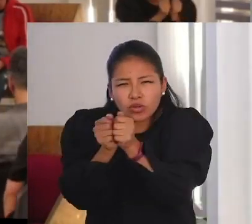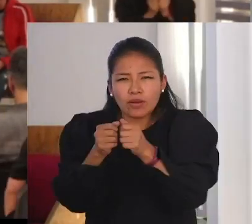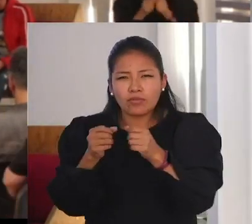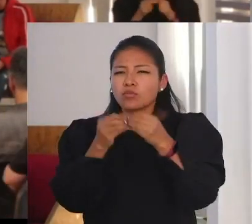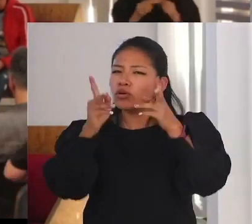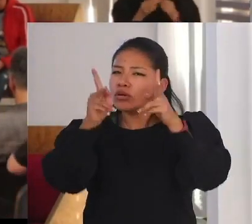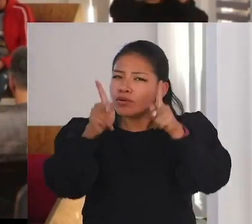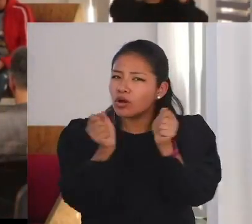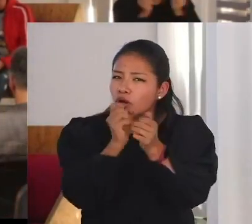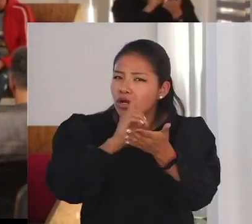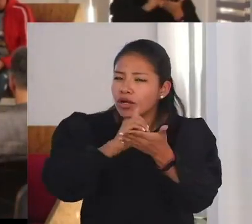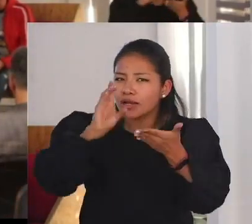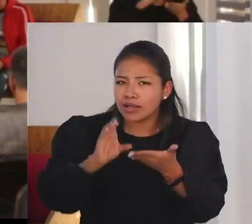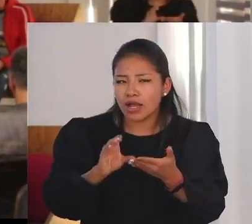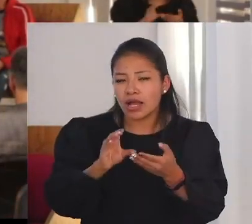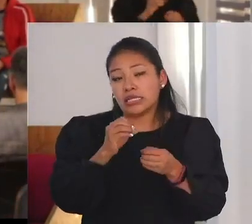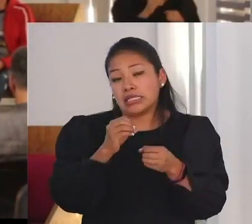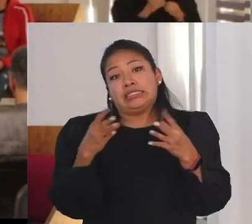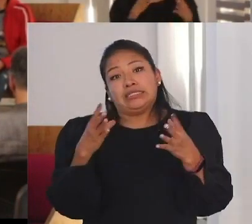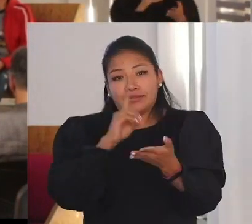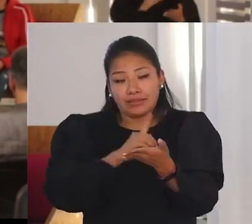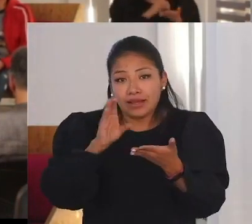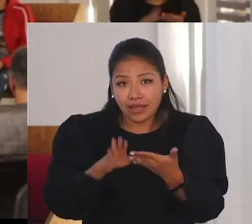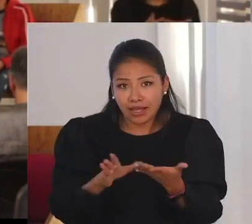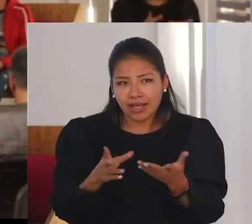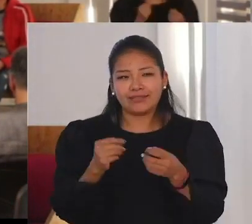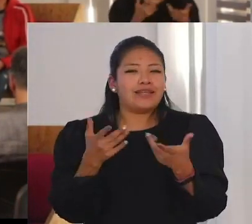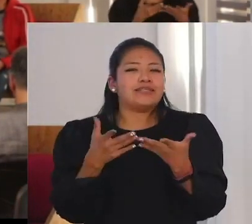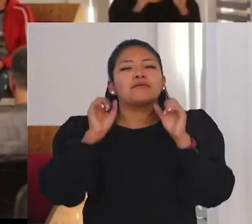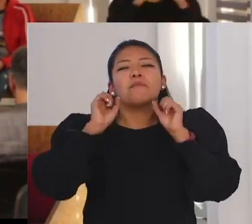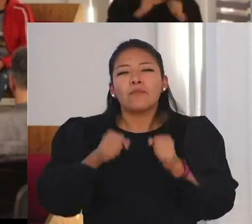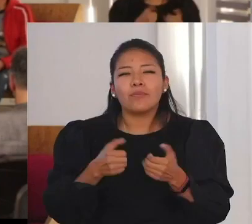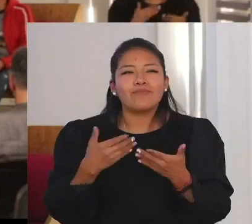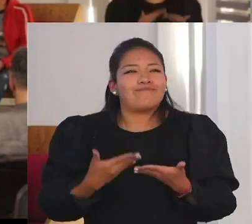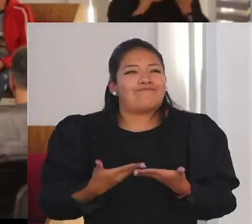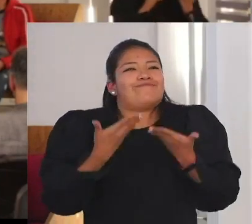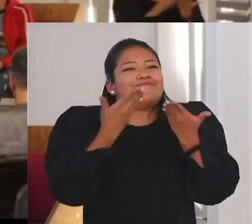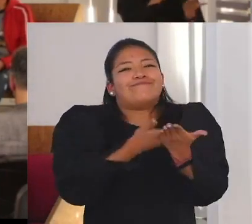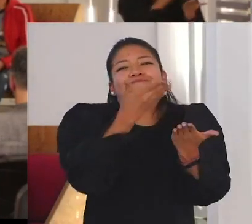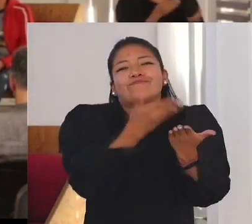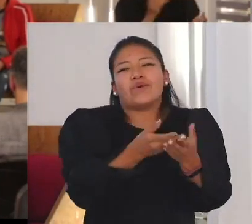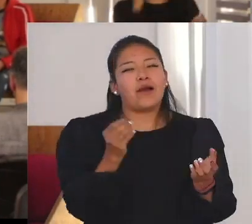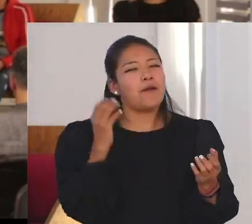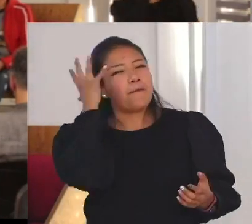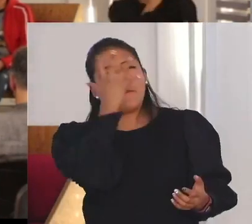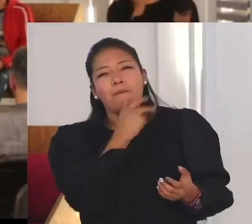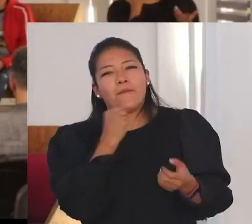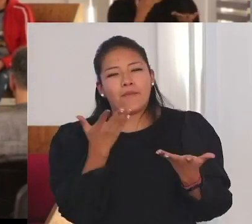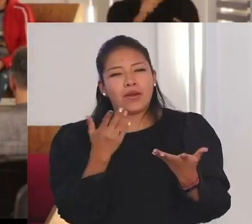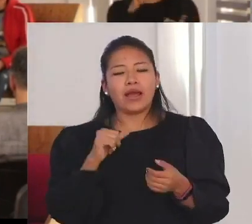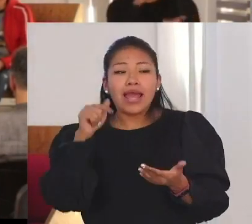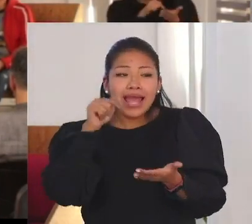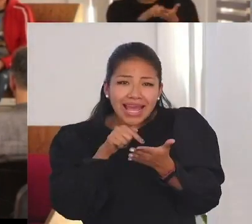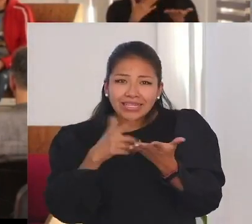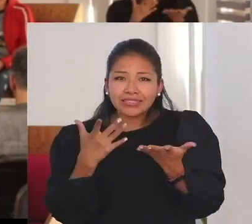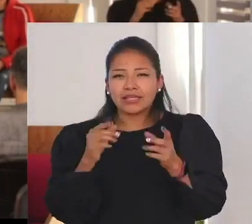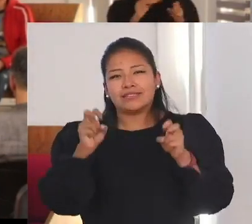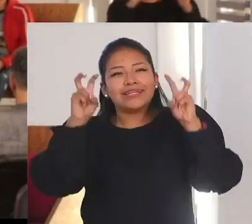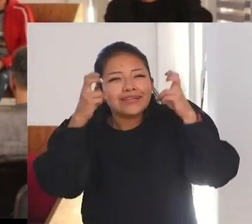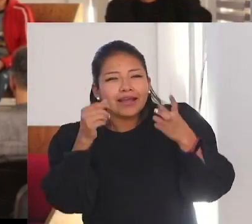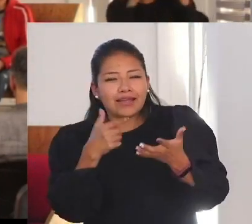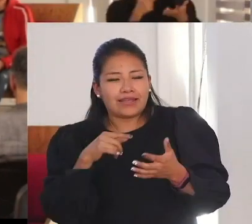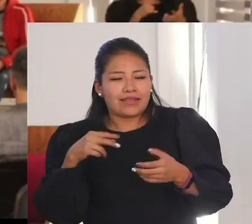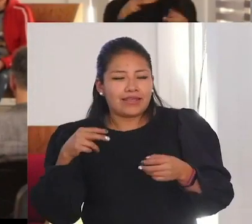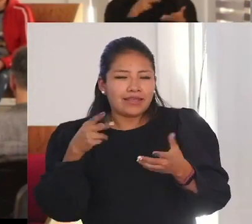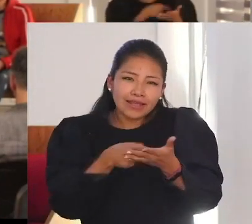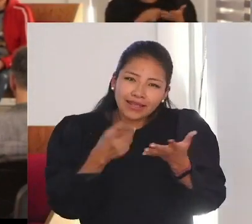no se genera algo hermoso algo genial No eso es como que el mensaje que ahorita estamos trabajando en Friends que estoy seguro que